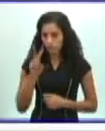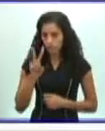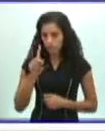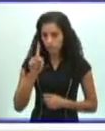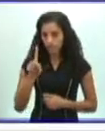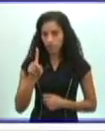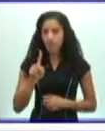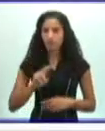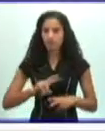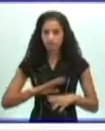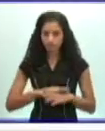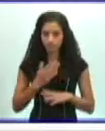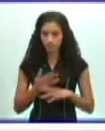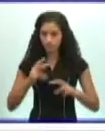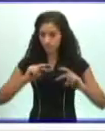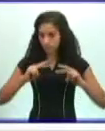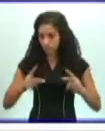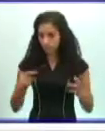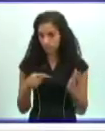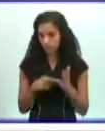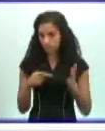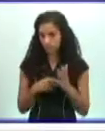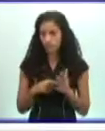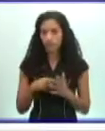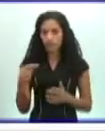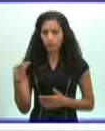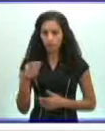lo volveríamos a multiplicar por menos 8.